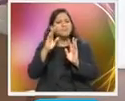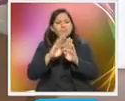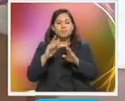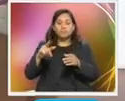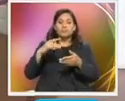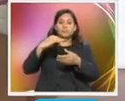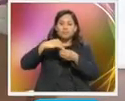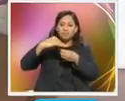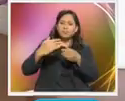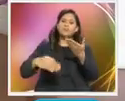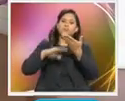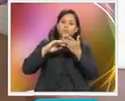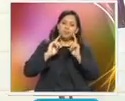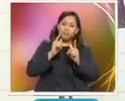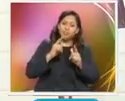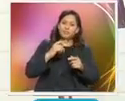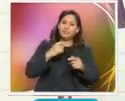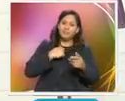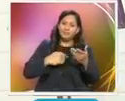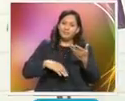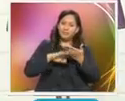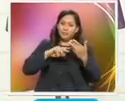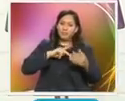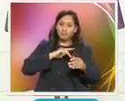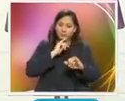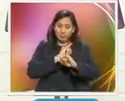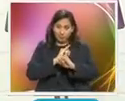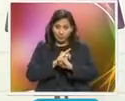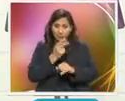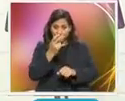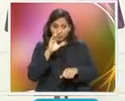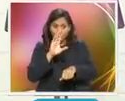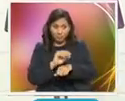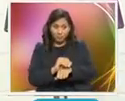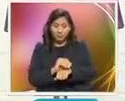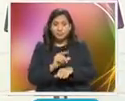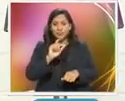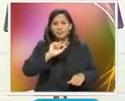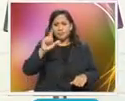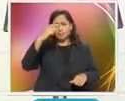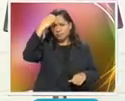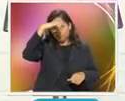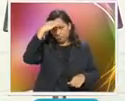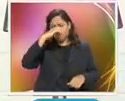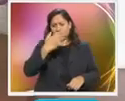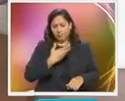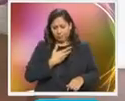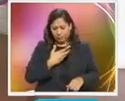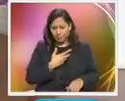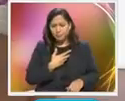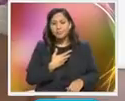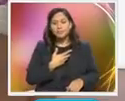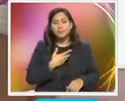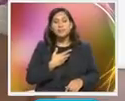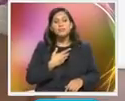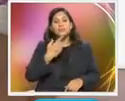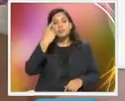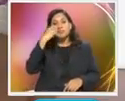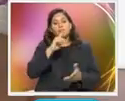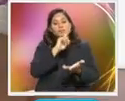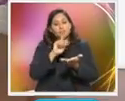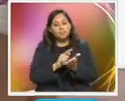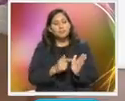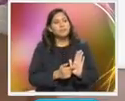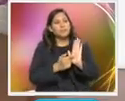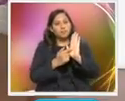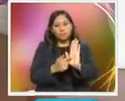ciberacoso. Entonces, esto lo que permite, Juan, es que hay una profesionalización también de los procesos